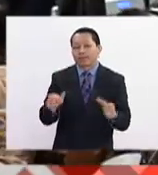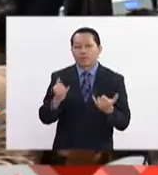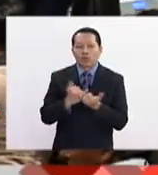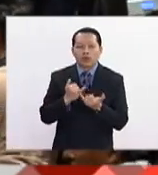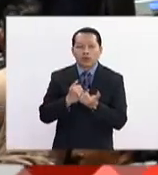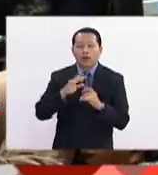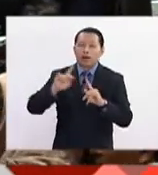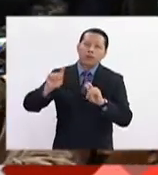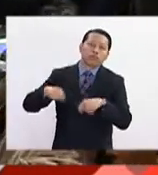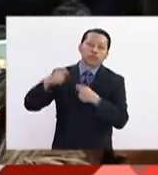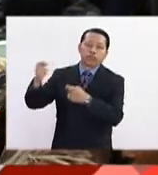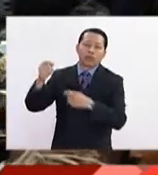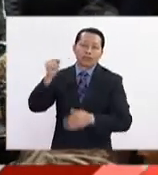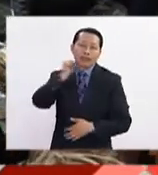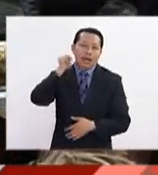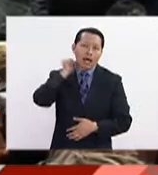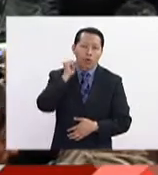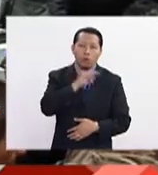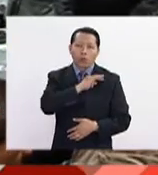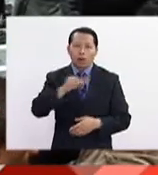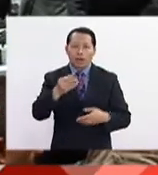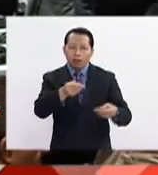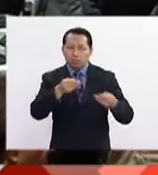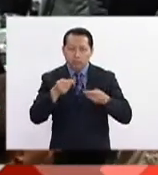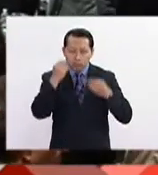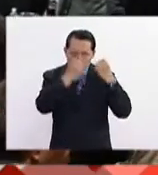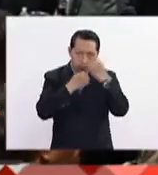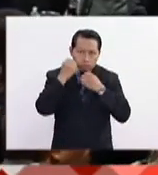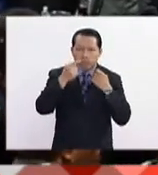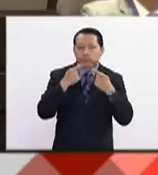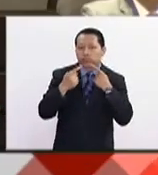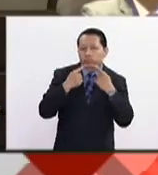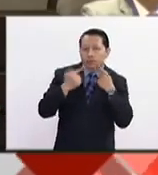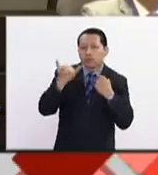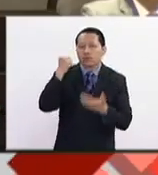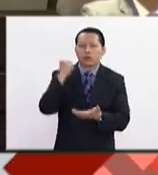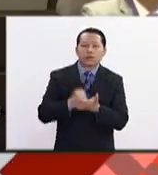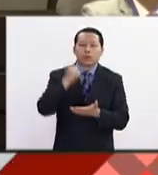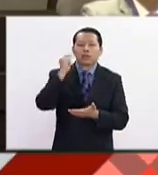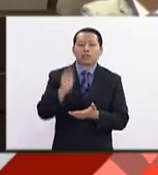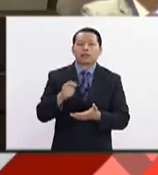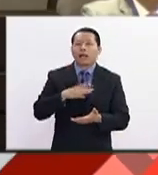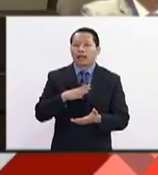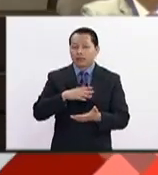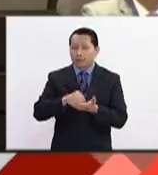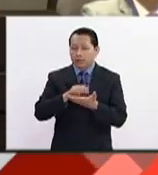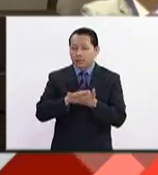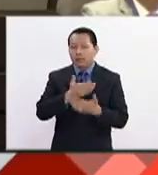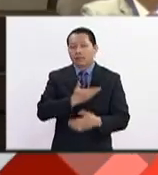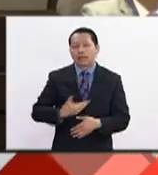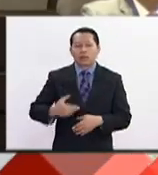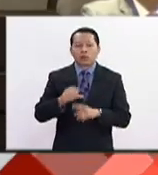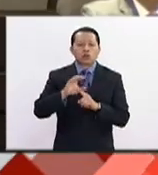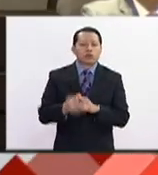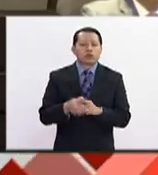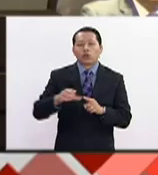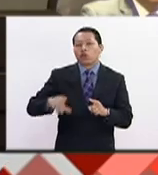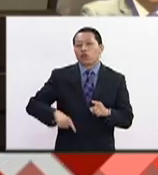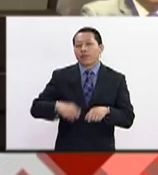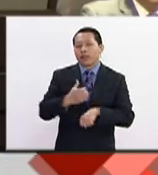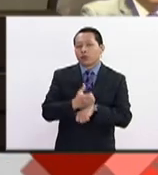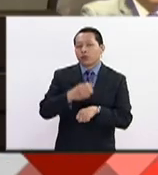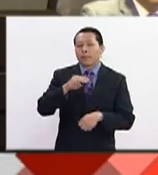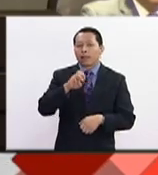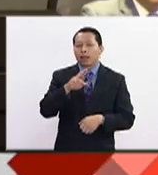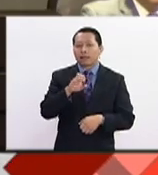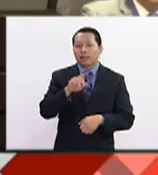al Senado de la República para su discusión y eventual ratificación. Al fundamentar el dictamen, la presidenta de la Comisión de Gobernación,